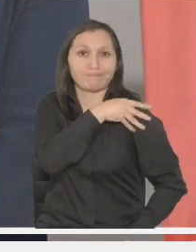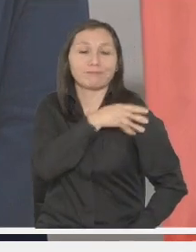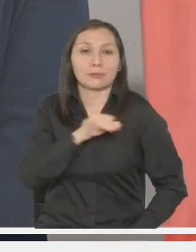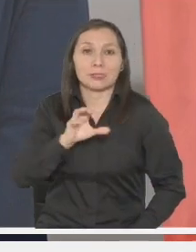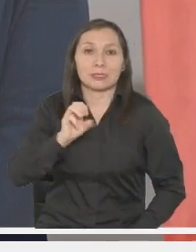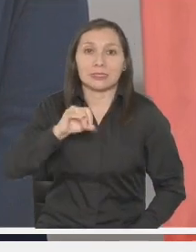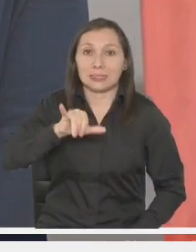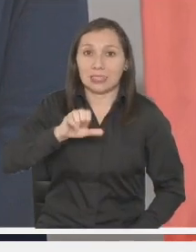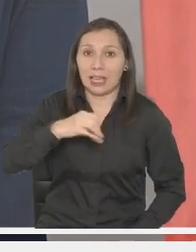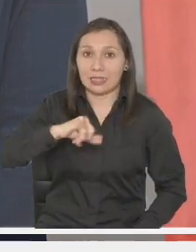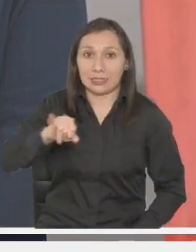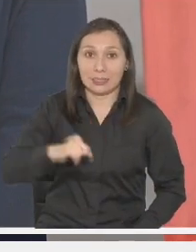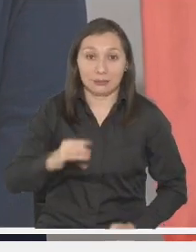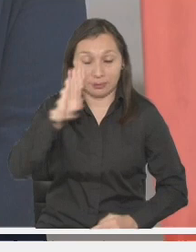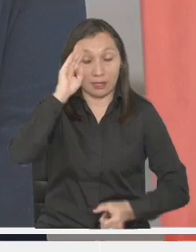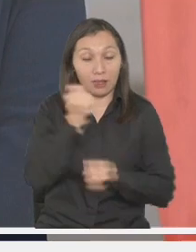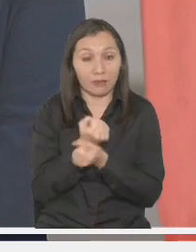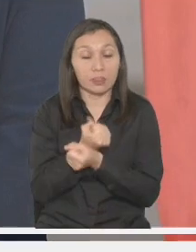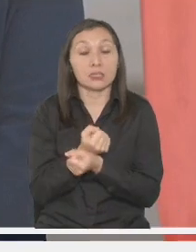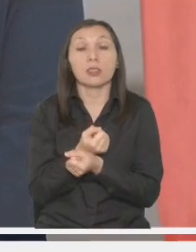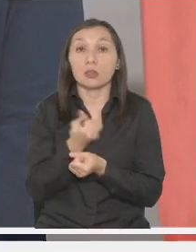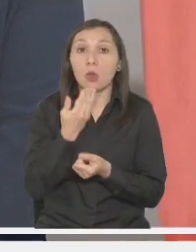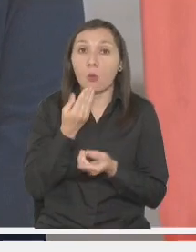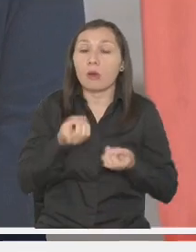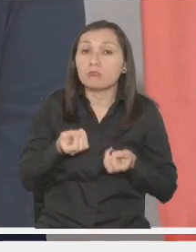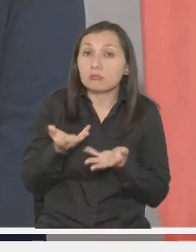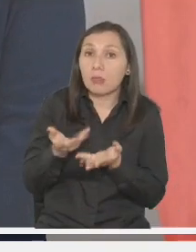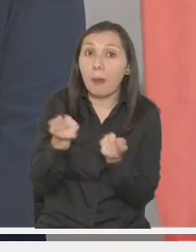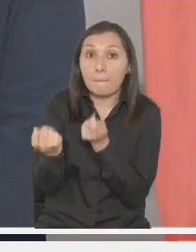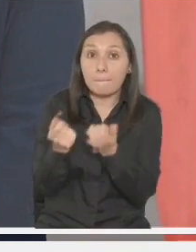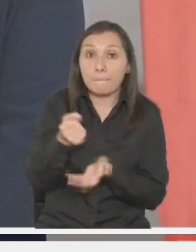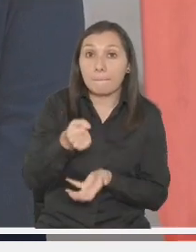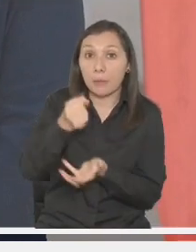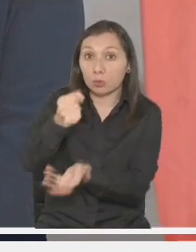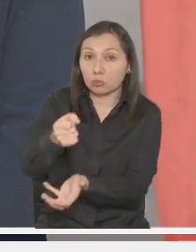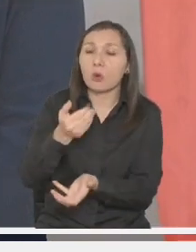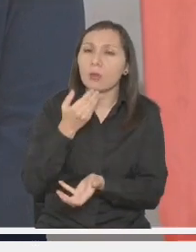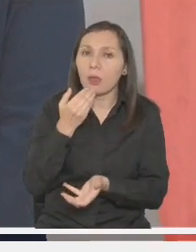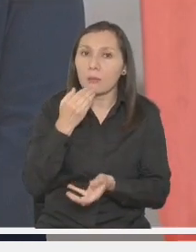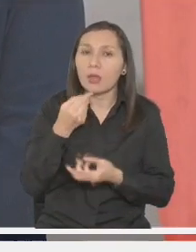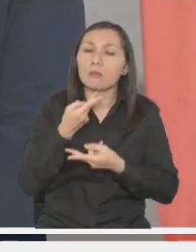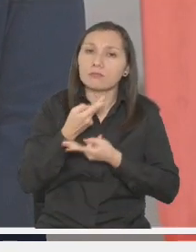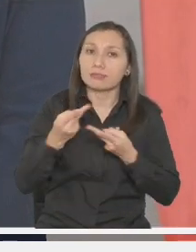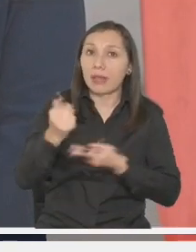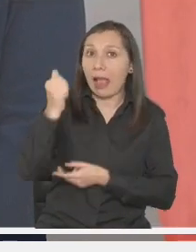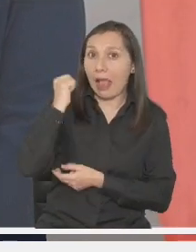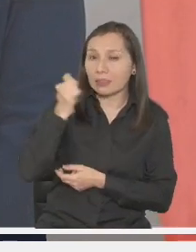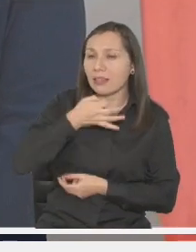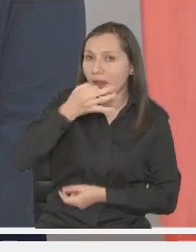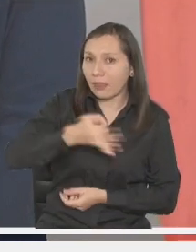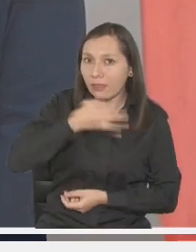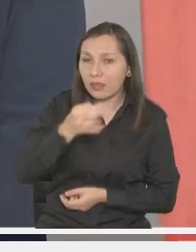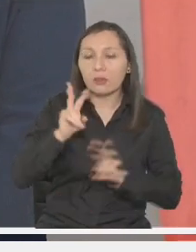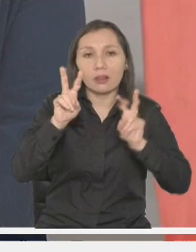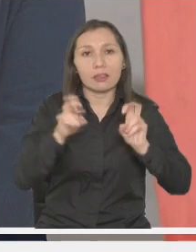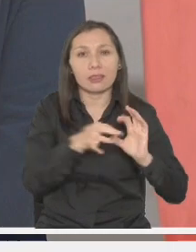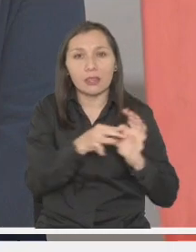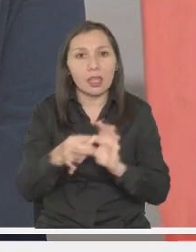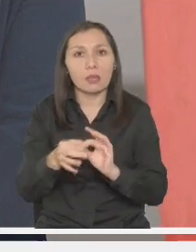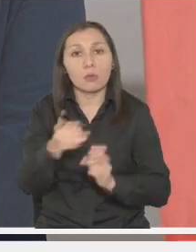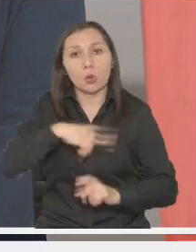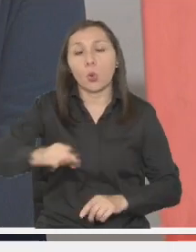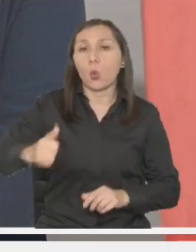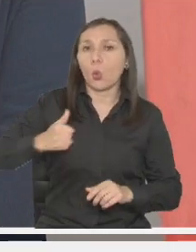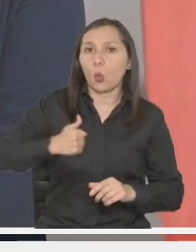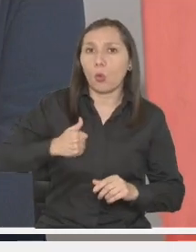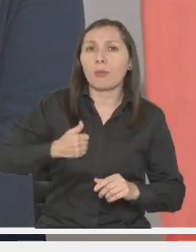habido expresiones en el presupuesto, del cual se comentó también en el punto de prensa de ayer, en sentido de ponernos al